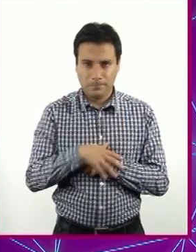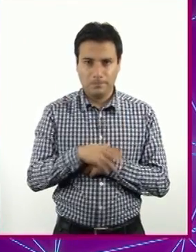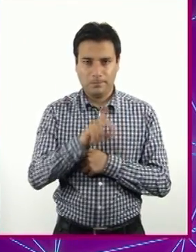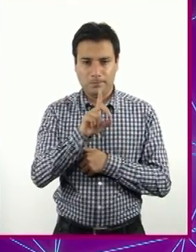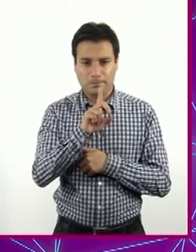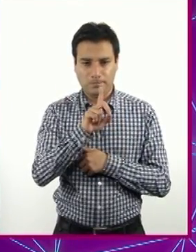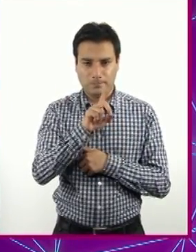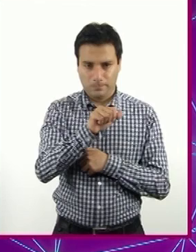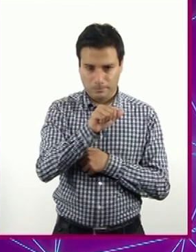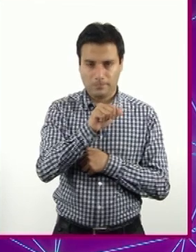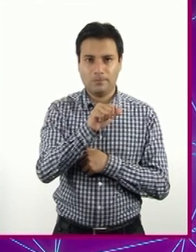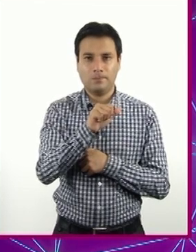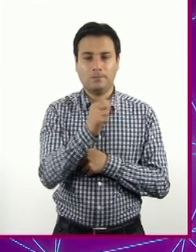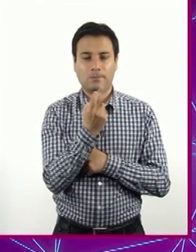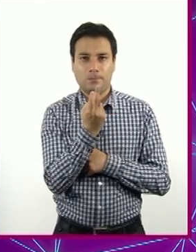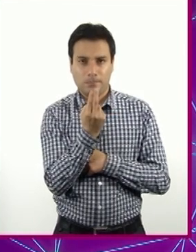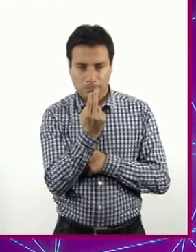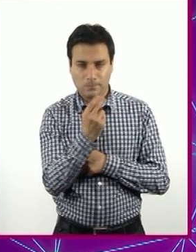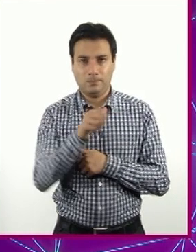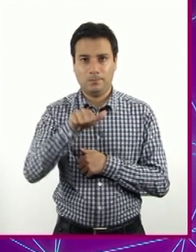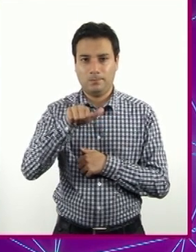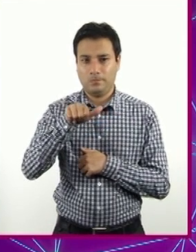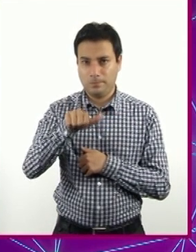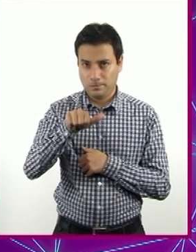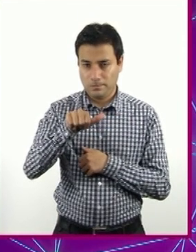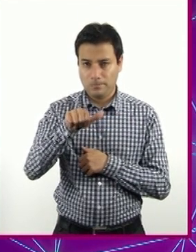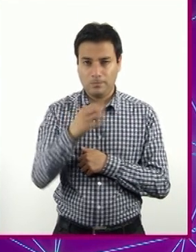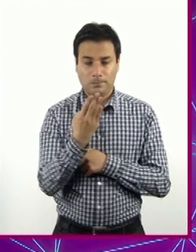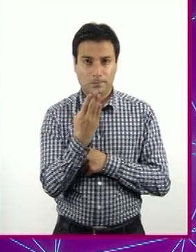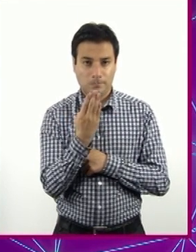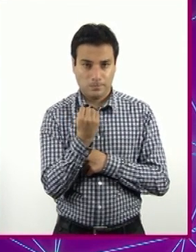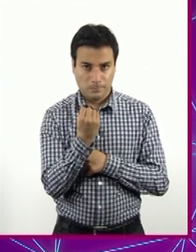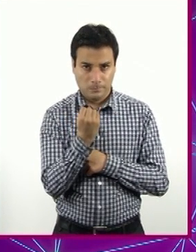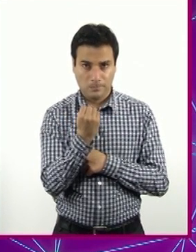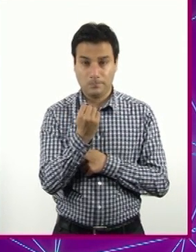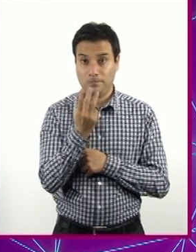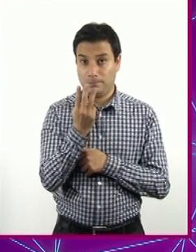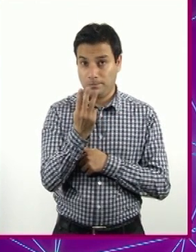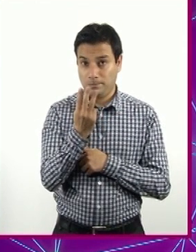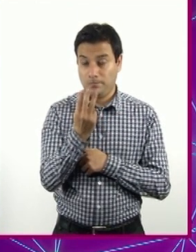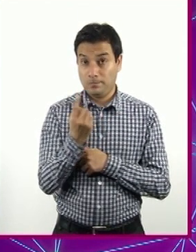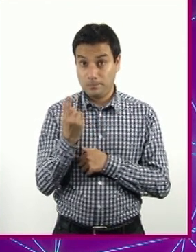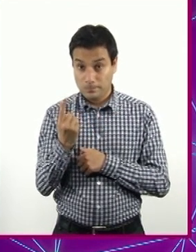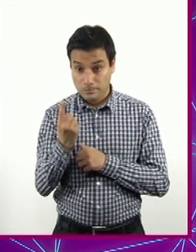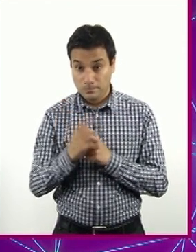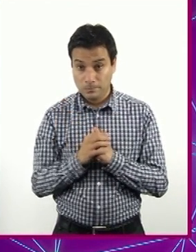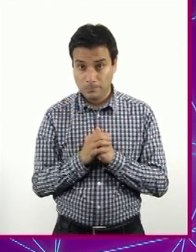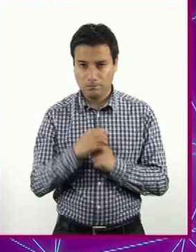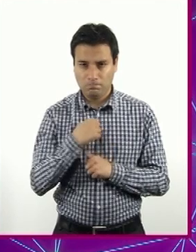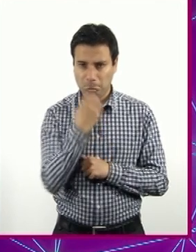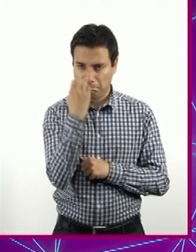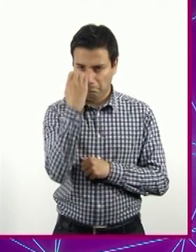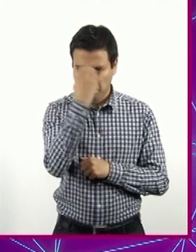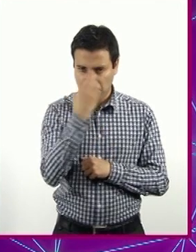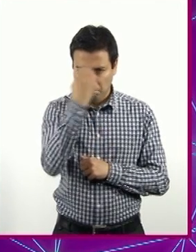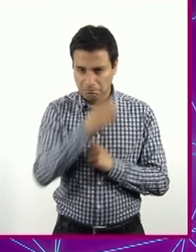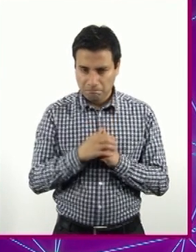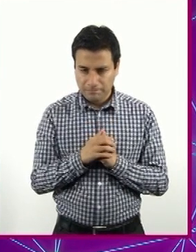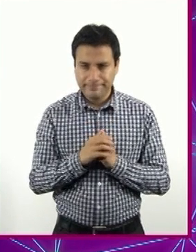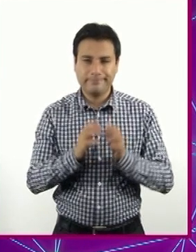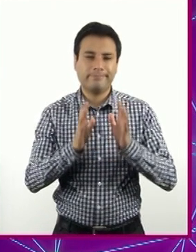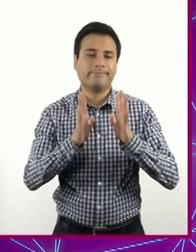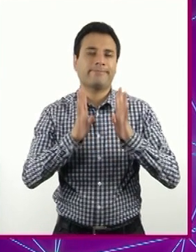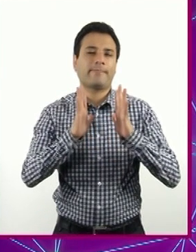36, 25, 16, 9, 3, 1, podemos